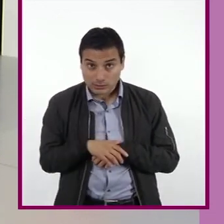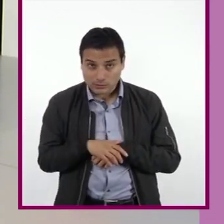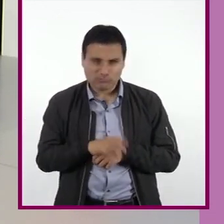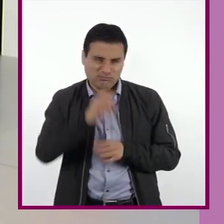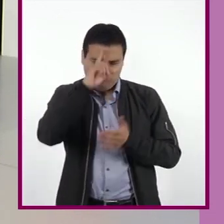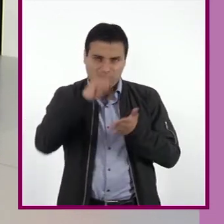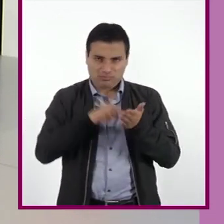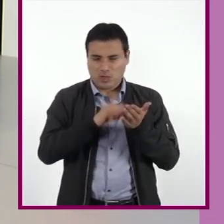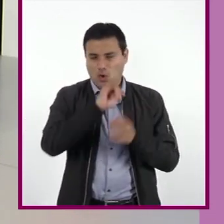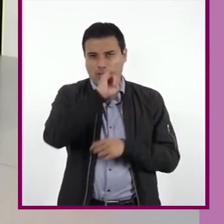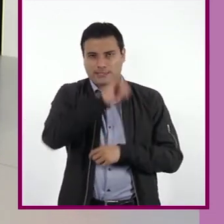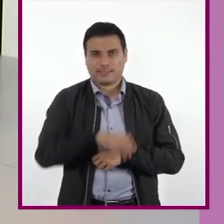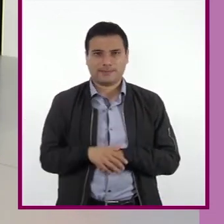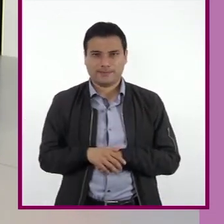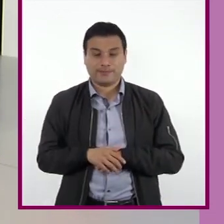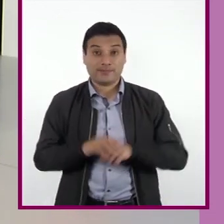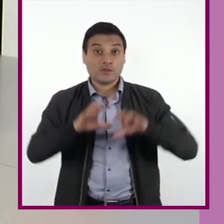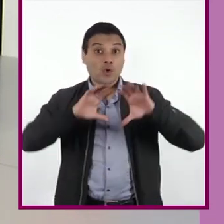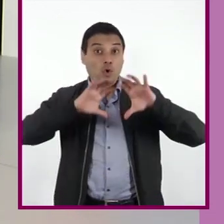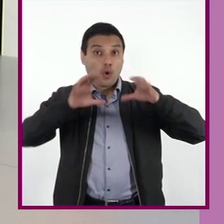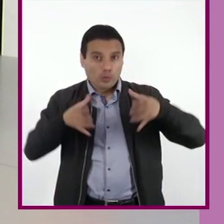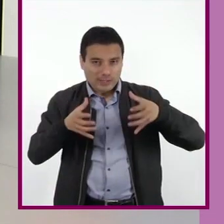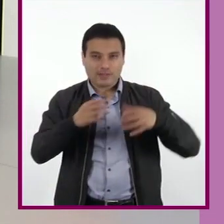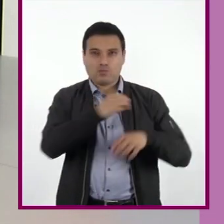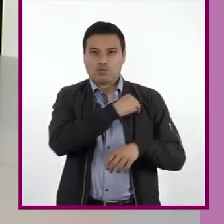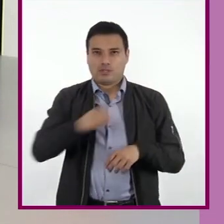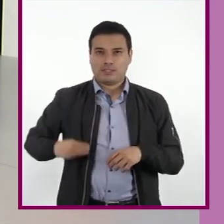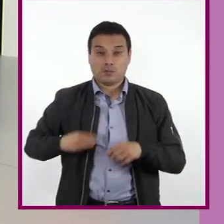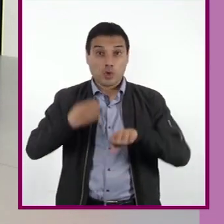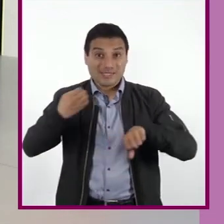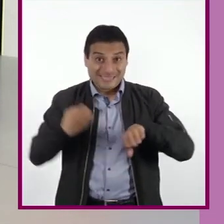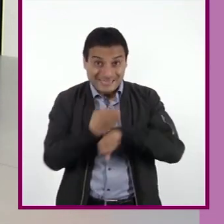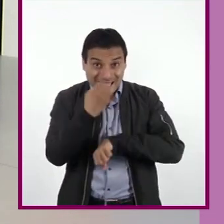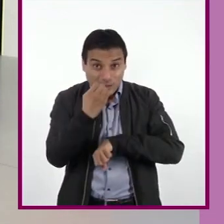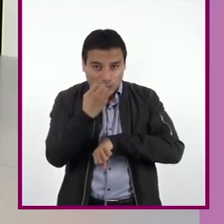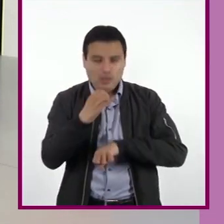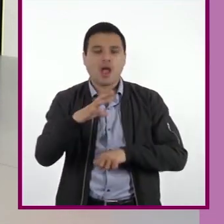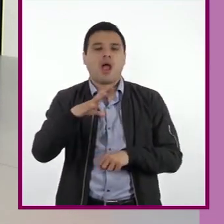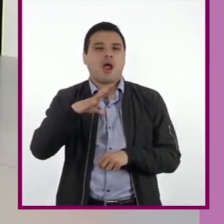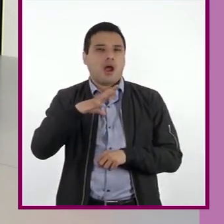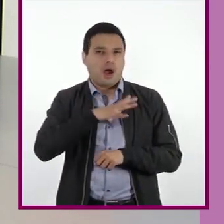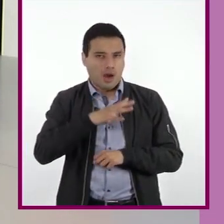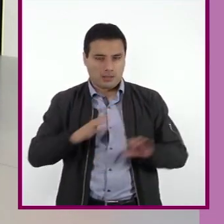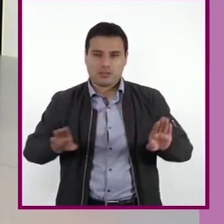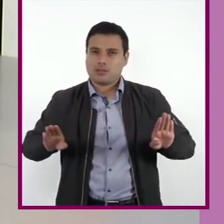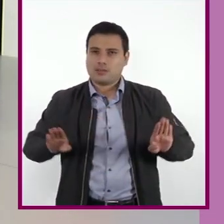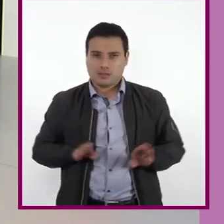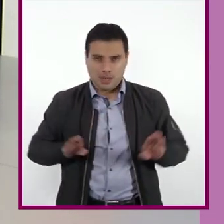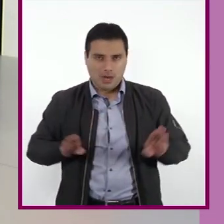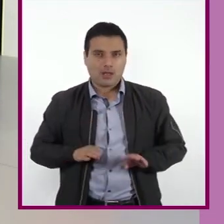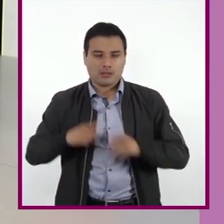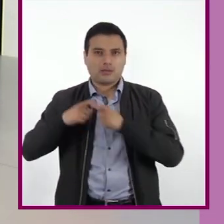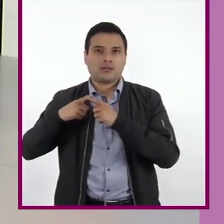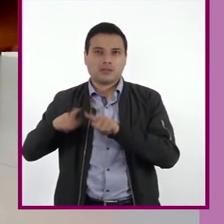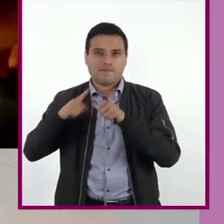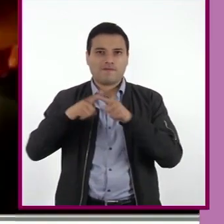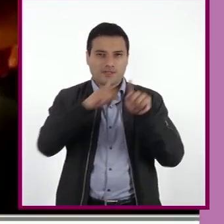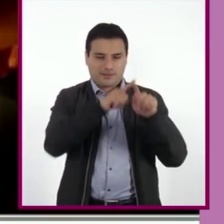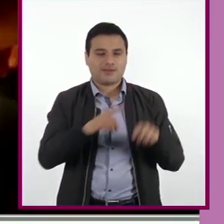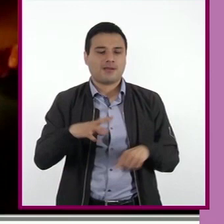así es, ya que cada comunidad, municipio o estado tiene particularidades en cuanto a sus festejos y